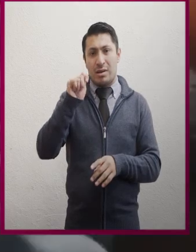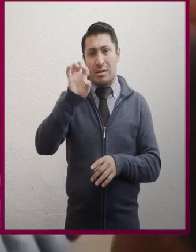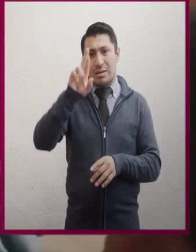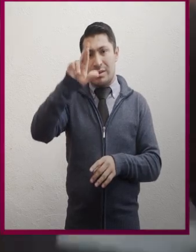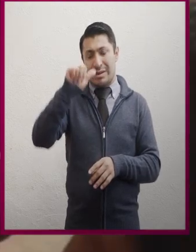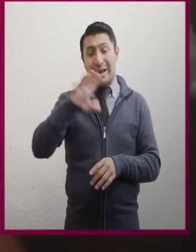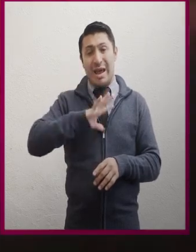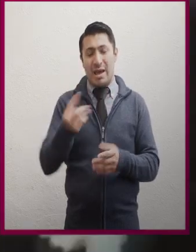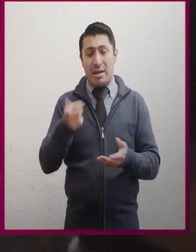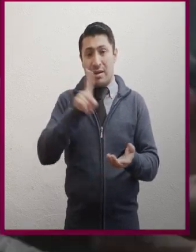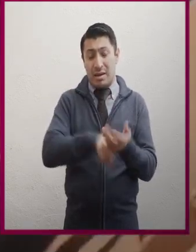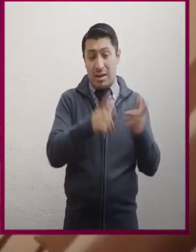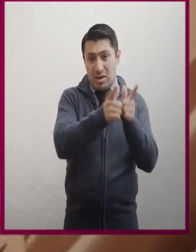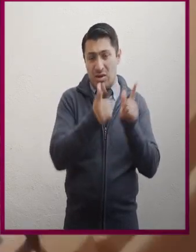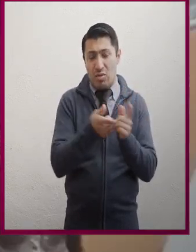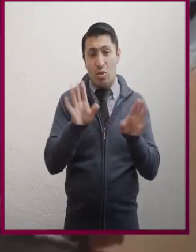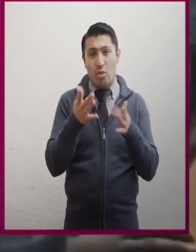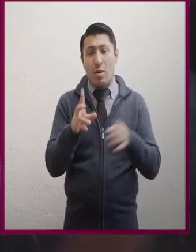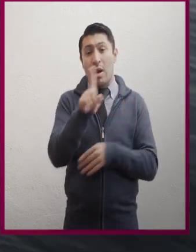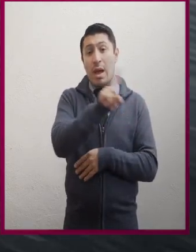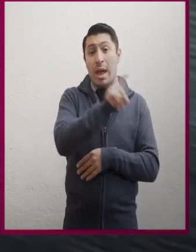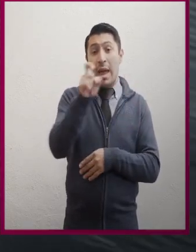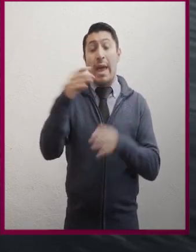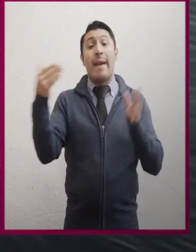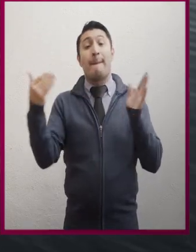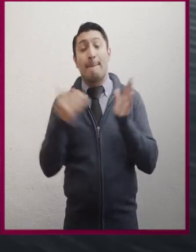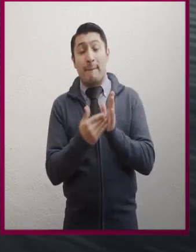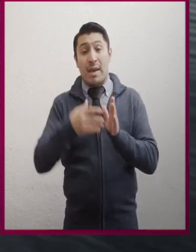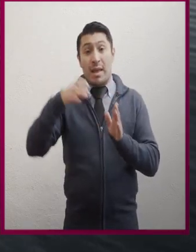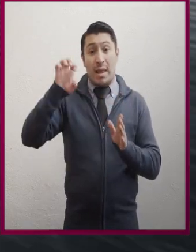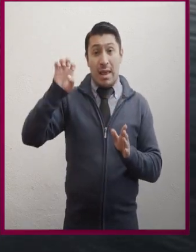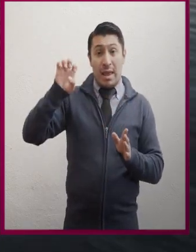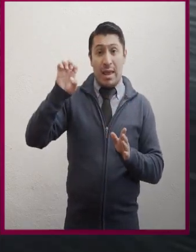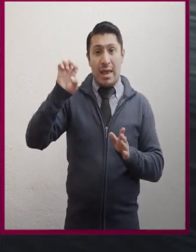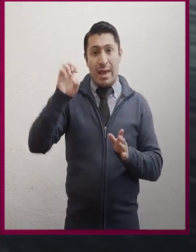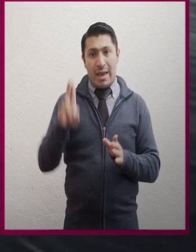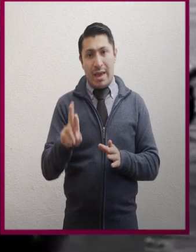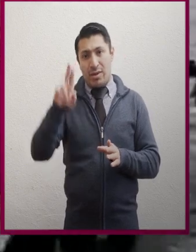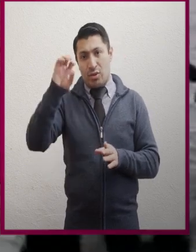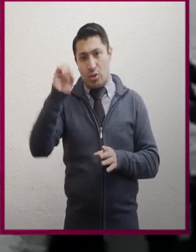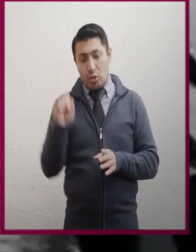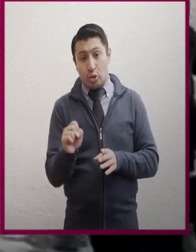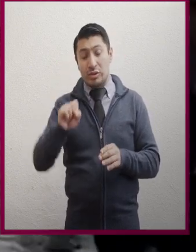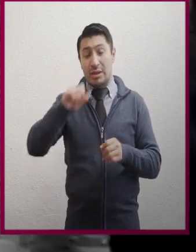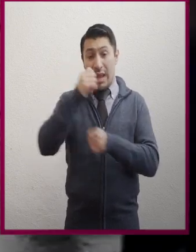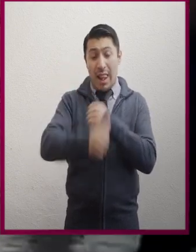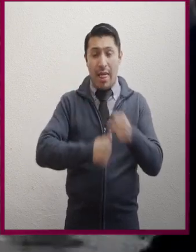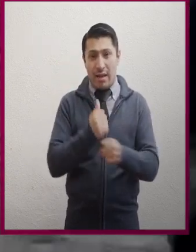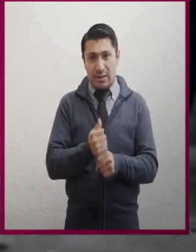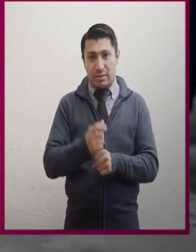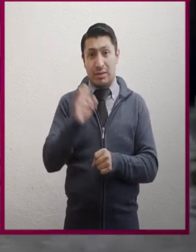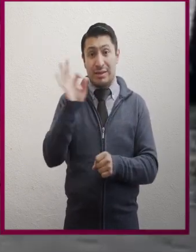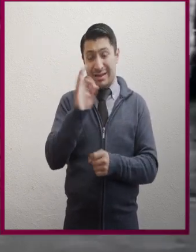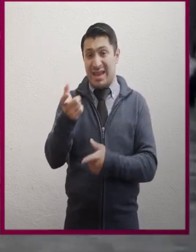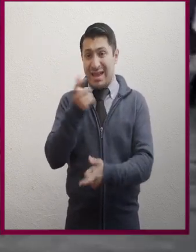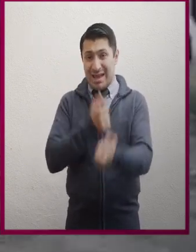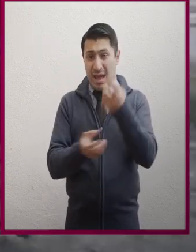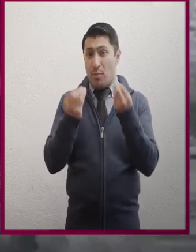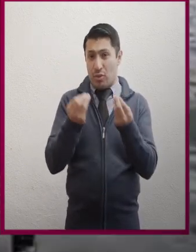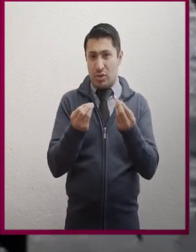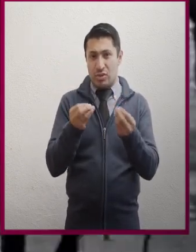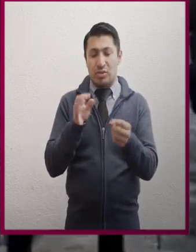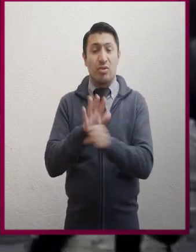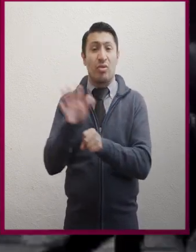100,000 euros al año. Y si se juntan bastantes pateras, ¿cuál es la ganancia? A continuación vamos a escuchar un